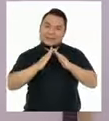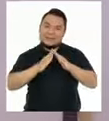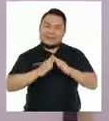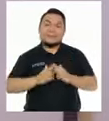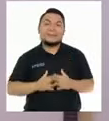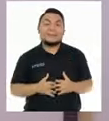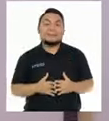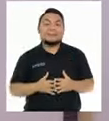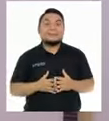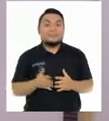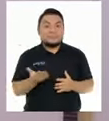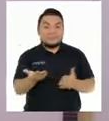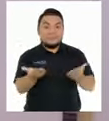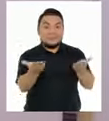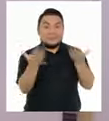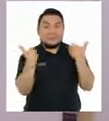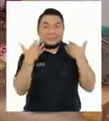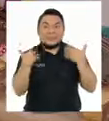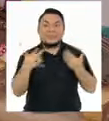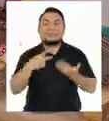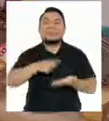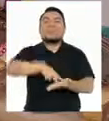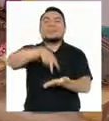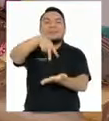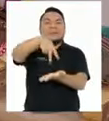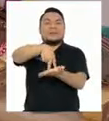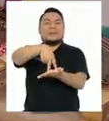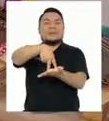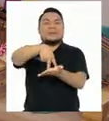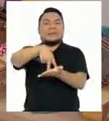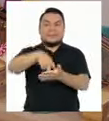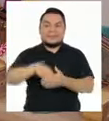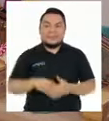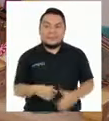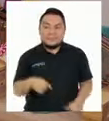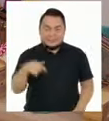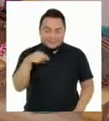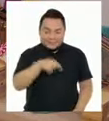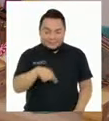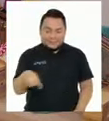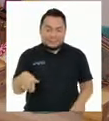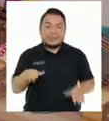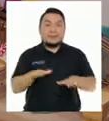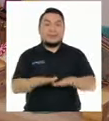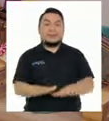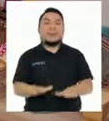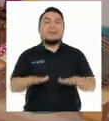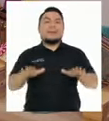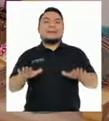Nos vamos a parar con los pies separados a la altura de los hombros.